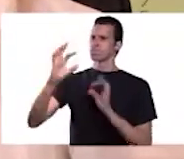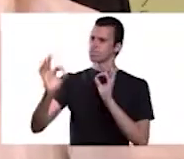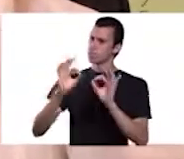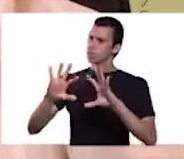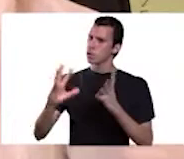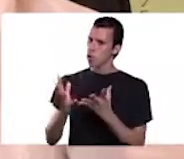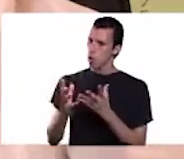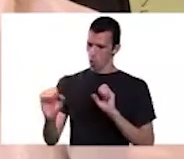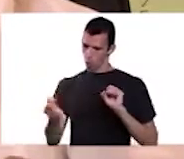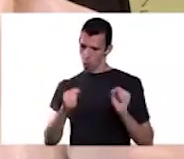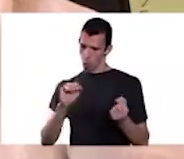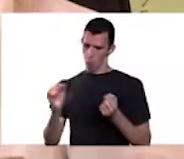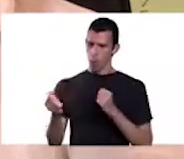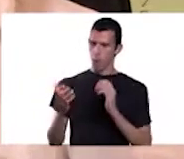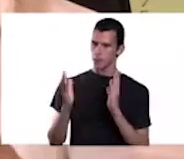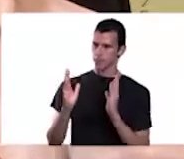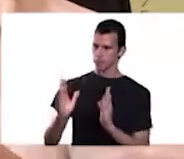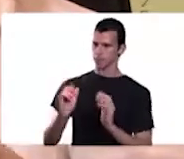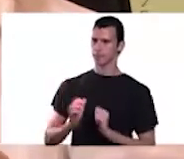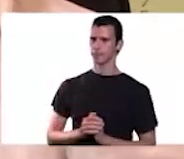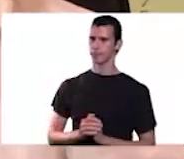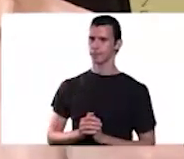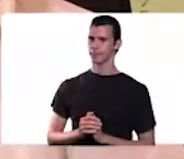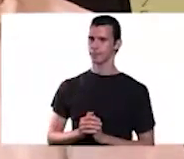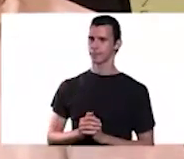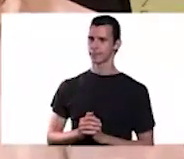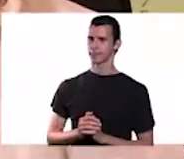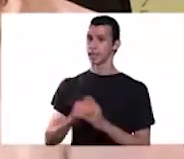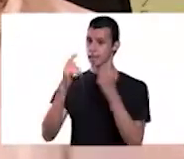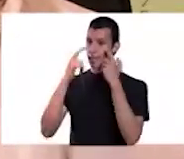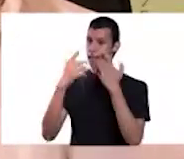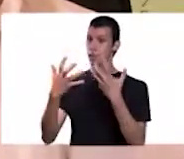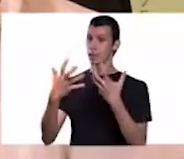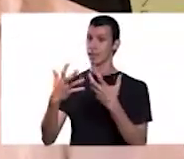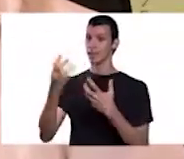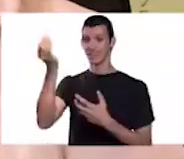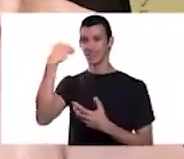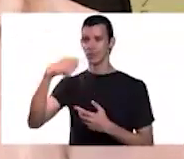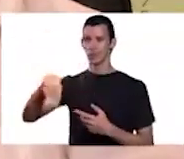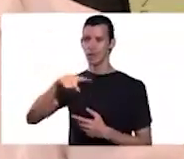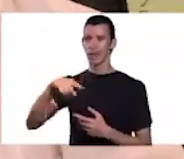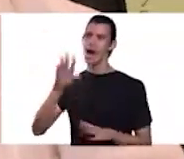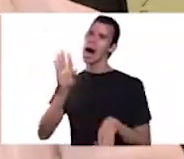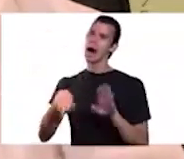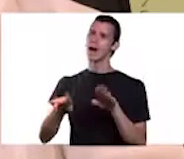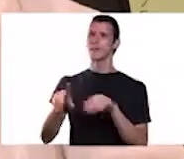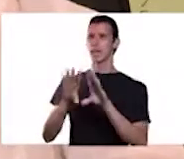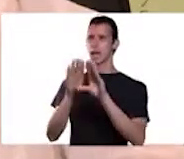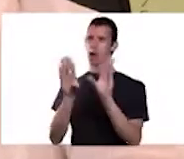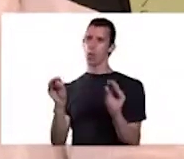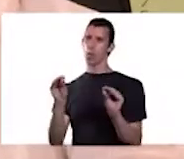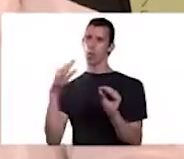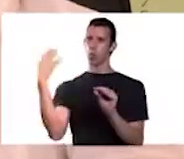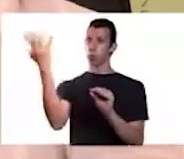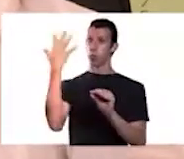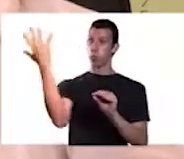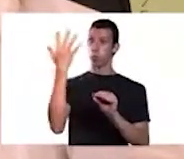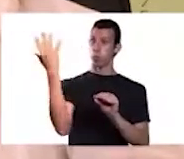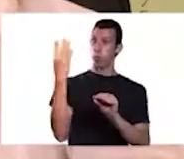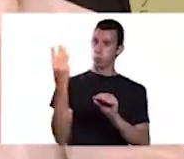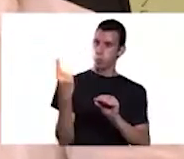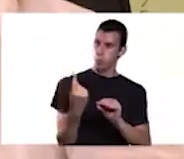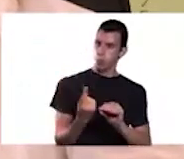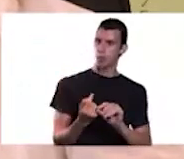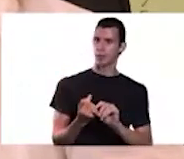para además poder cuidarlo y tomar las medidas necesarias. Vaya, algo que nos ataca